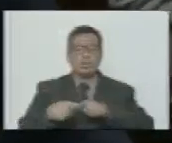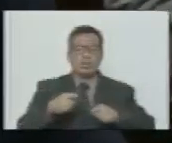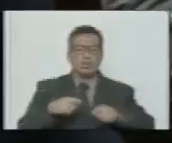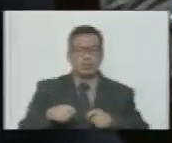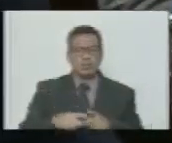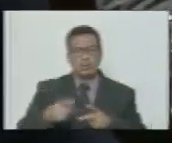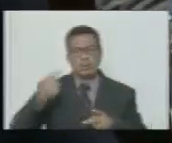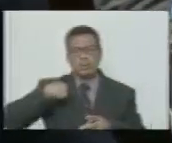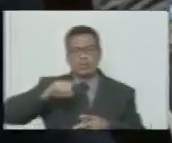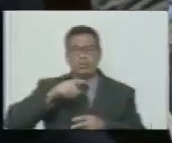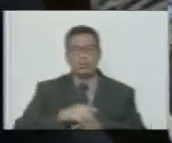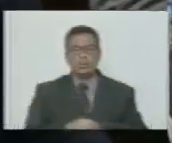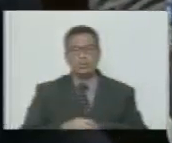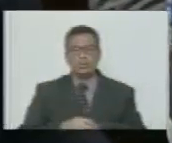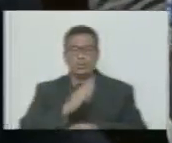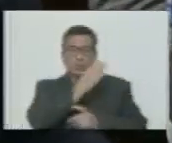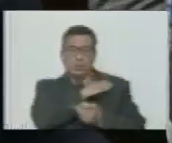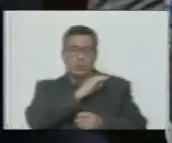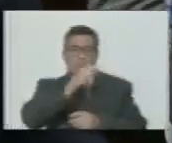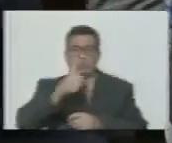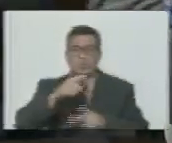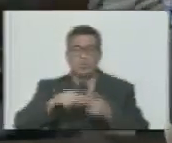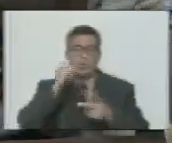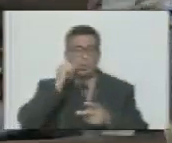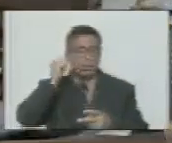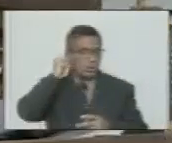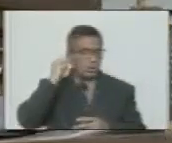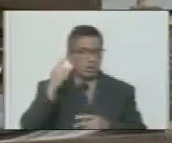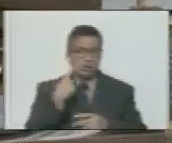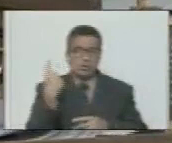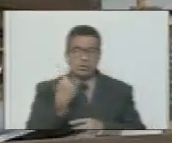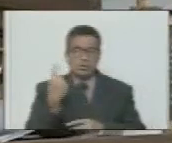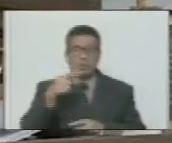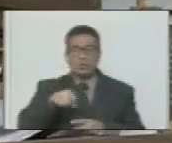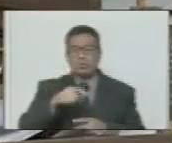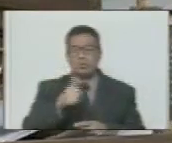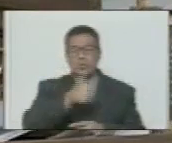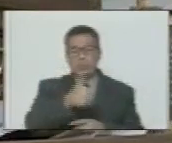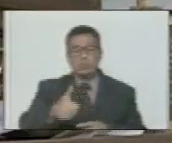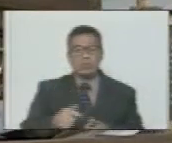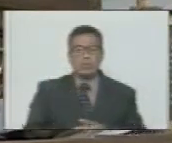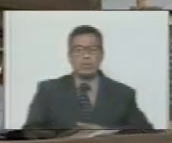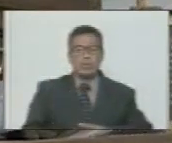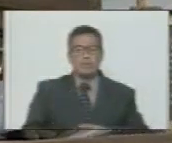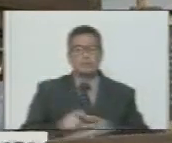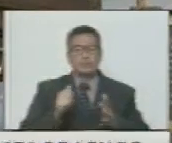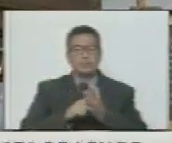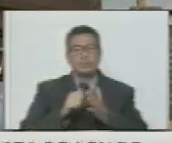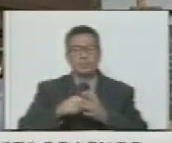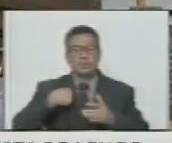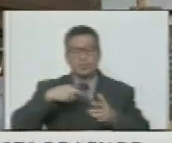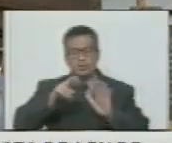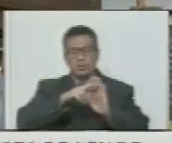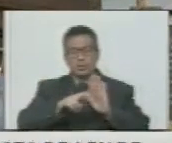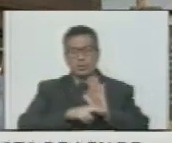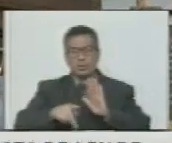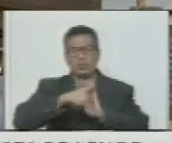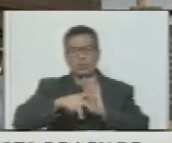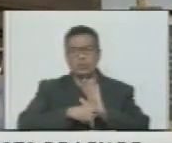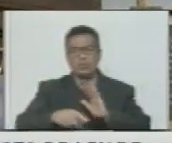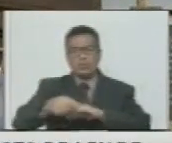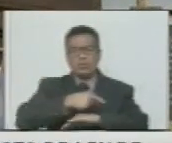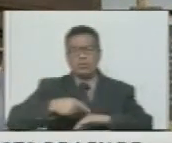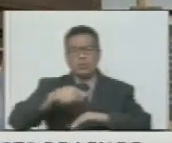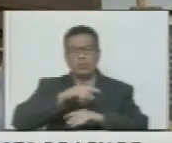o administradora deben ser directores o directoras independientes, calificados como tales según las normas